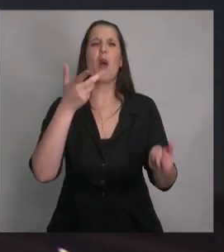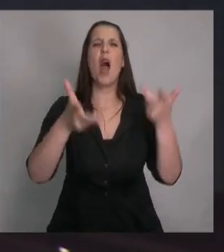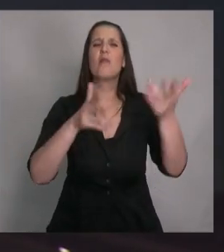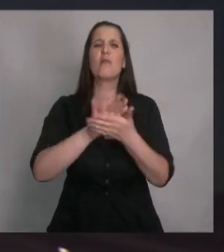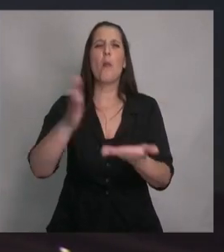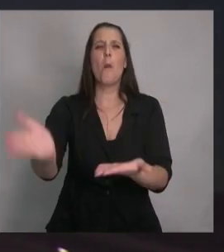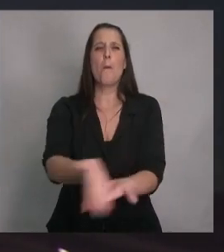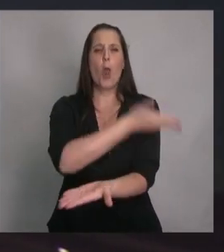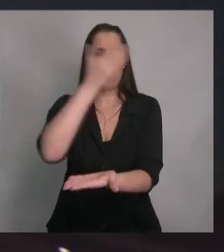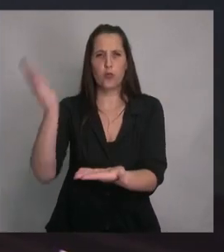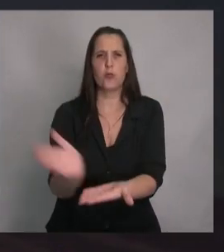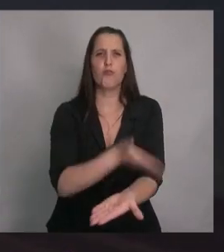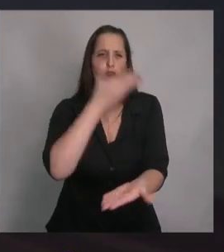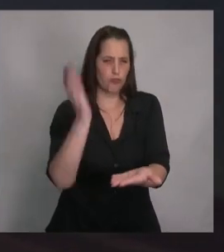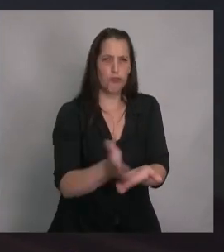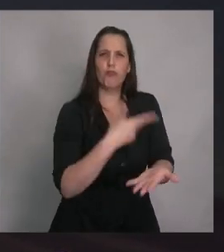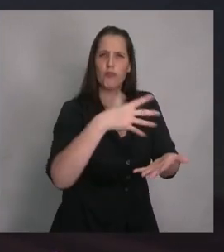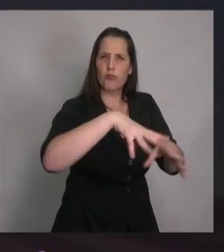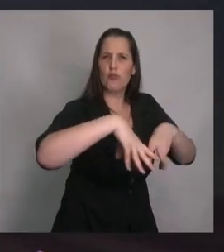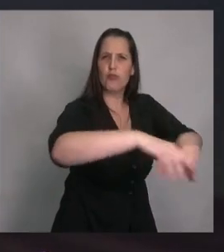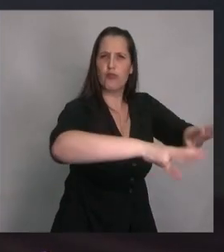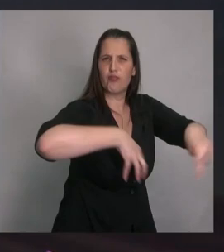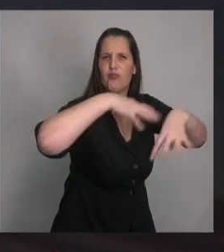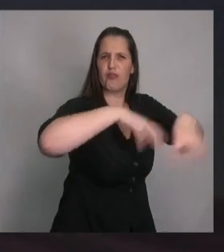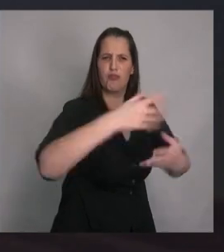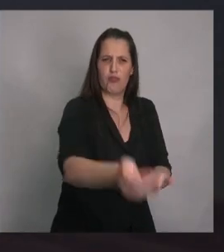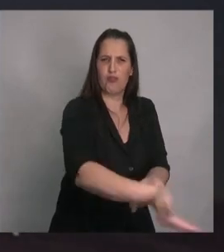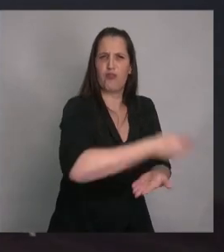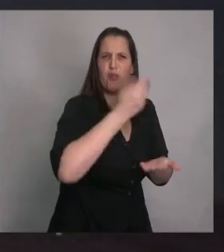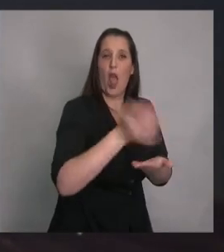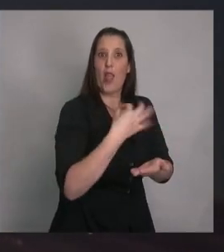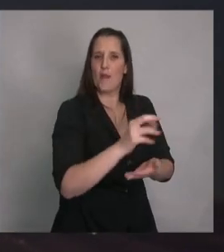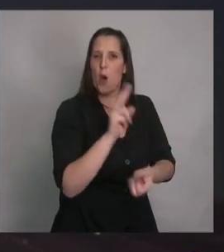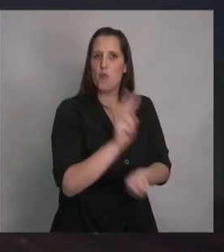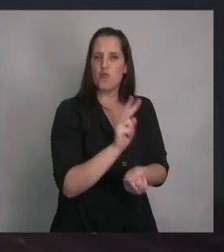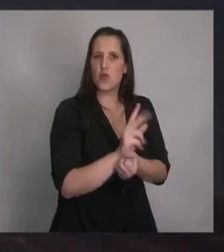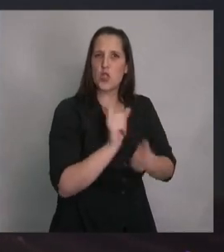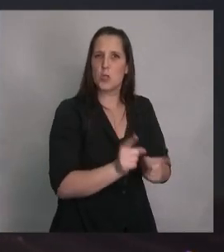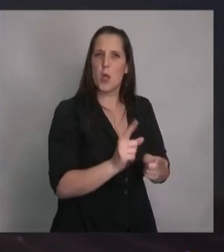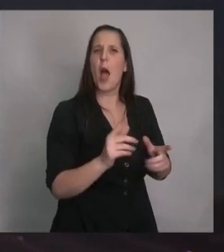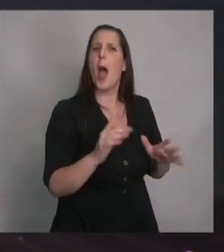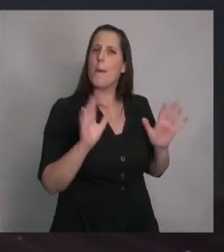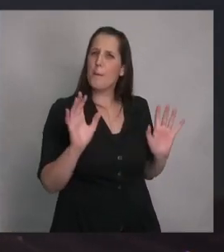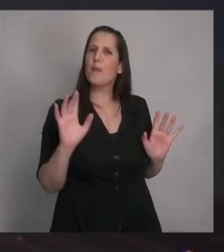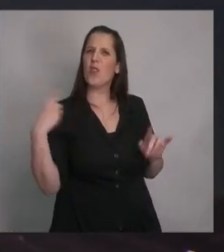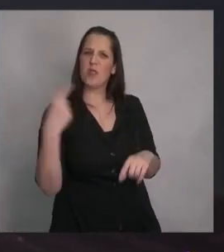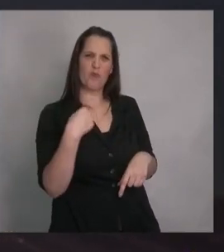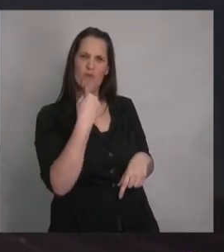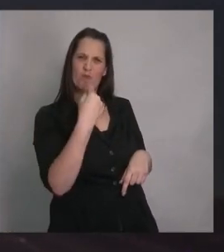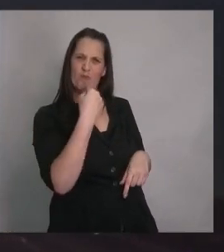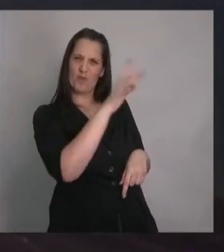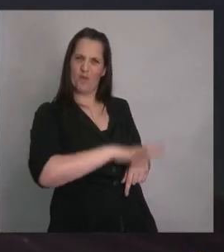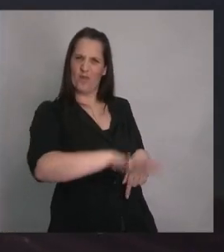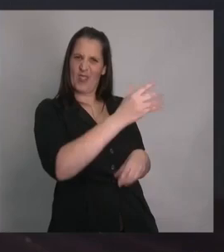tenemos que cuestionar la tenencia de la tierra en Colombia, la reforma agraria, sino que tenemos que cuestionar el sistema